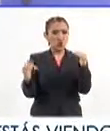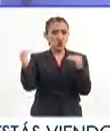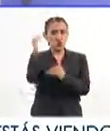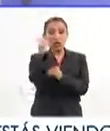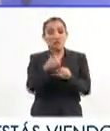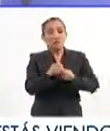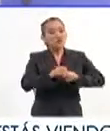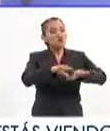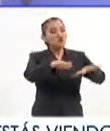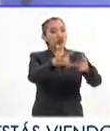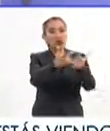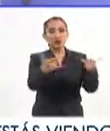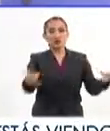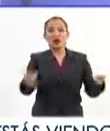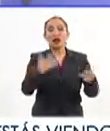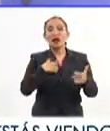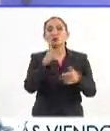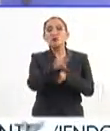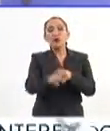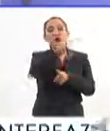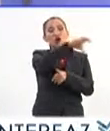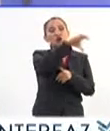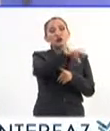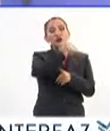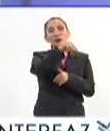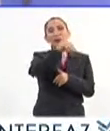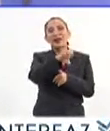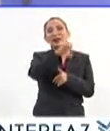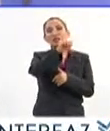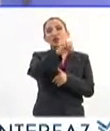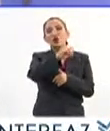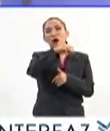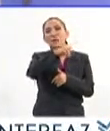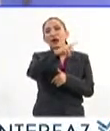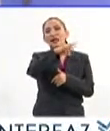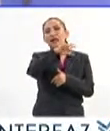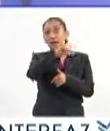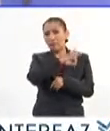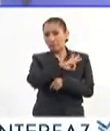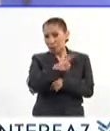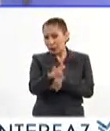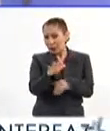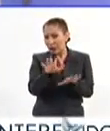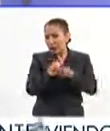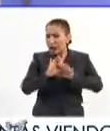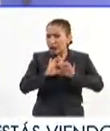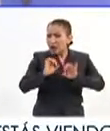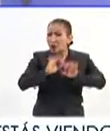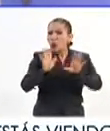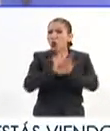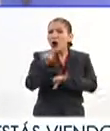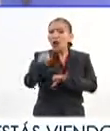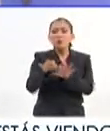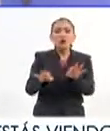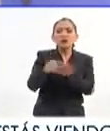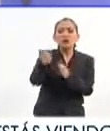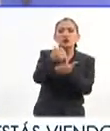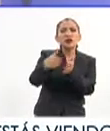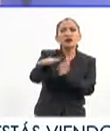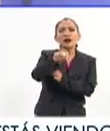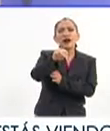pues toda la historia de los pueblos mesoamericanos a partir de ese momento. Quisiera que nos pudieras explicar un poco cuál fue la gran relevancia de